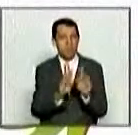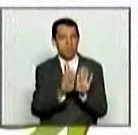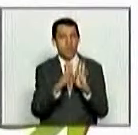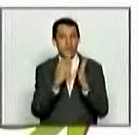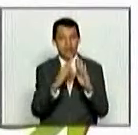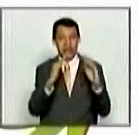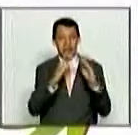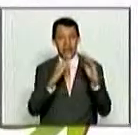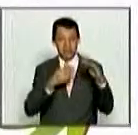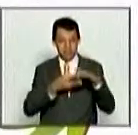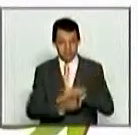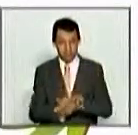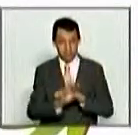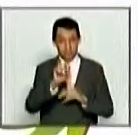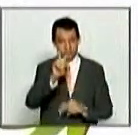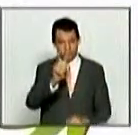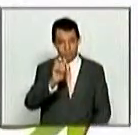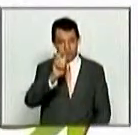teléfono